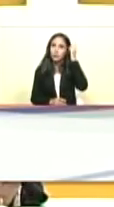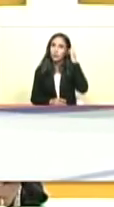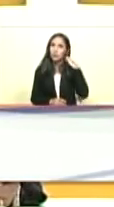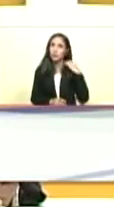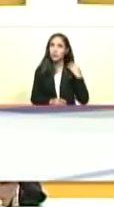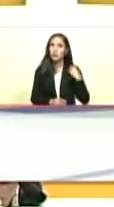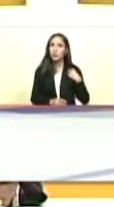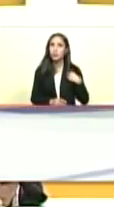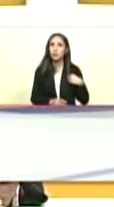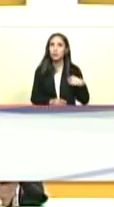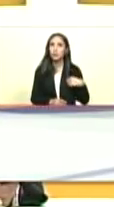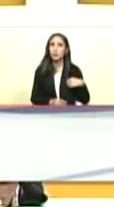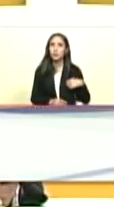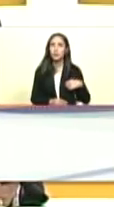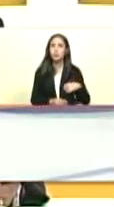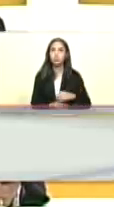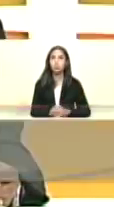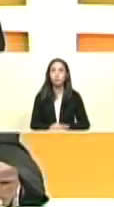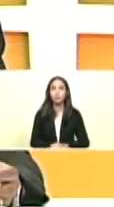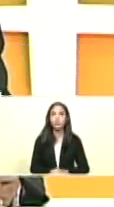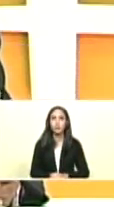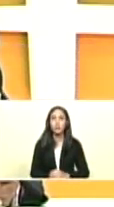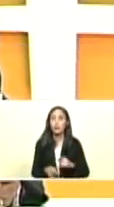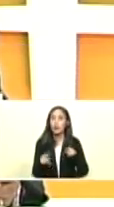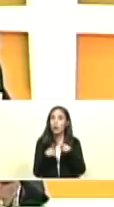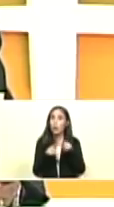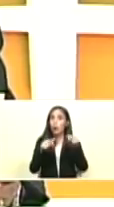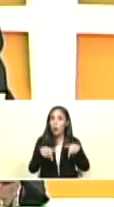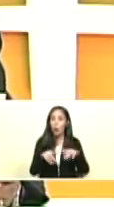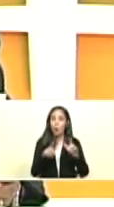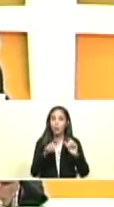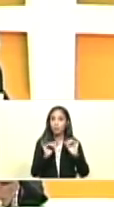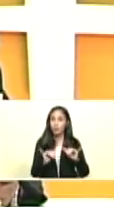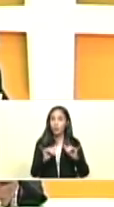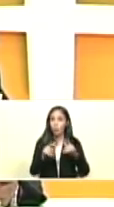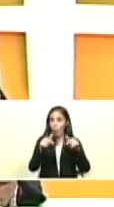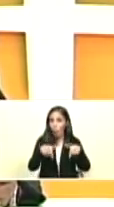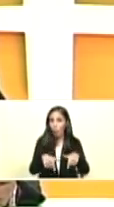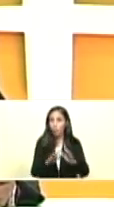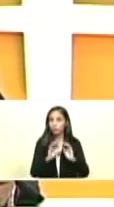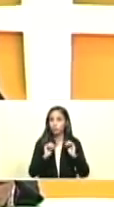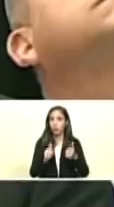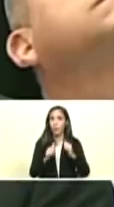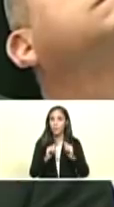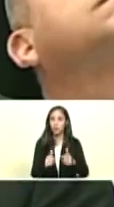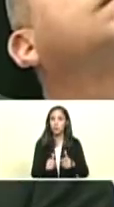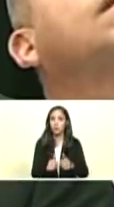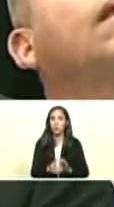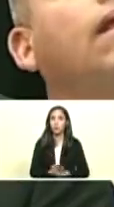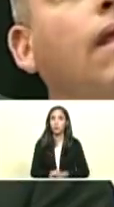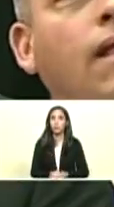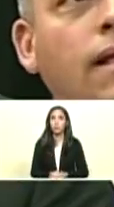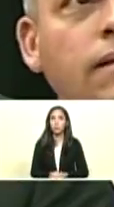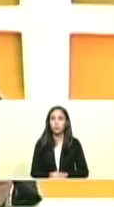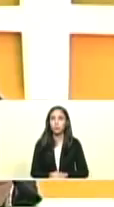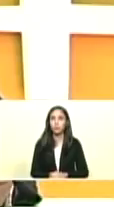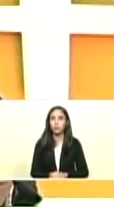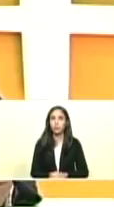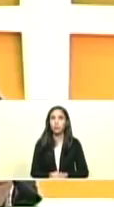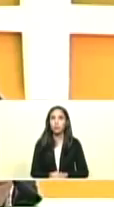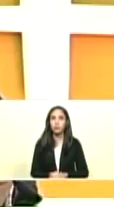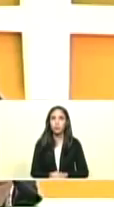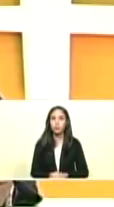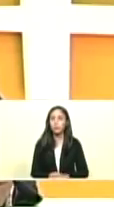debe procederse, superintendente de criptoactivos, Carlos Quinto, por favor,